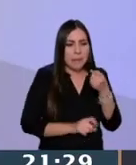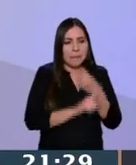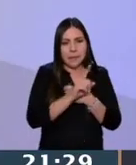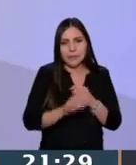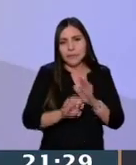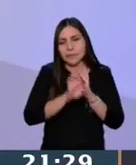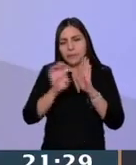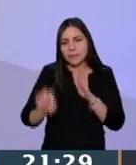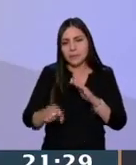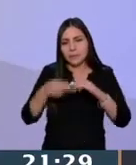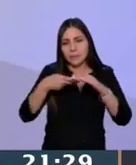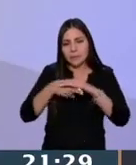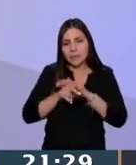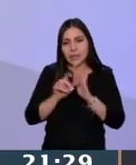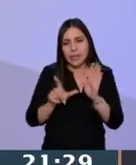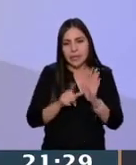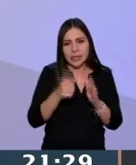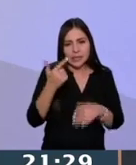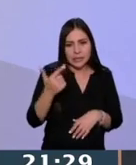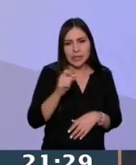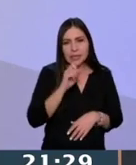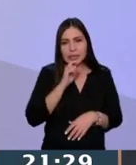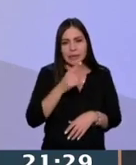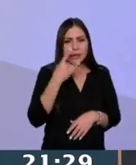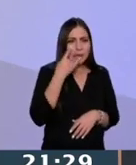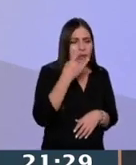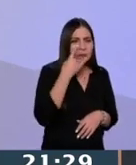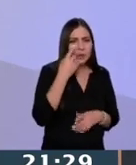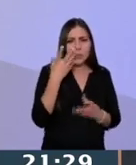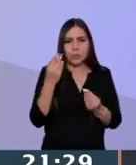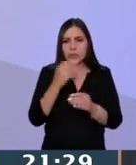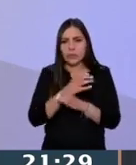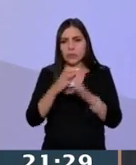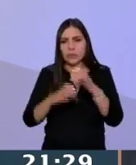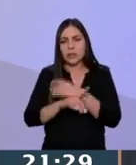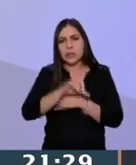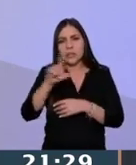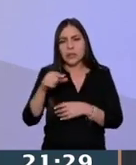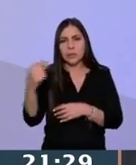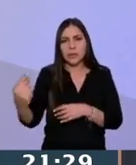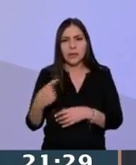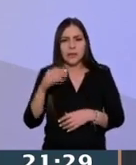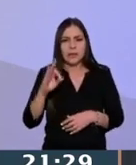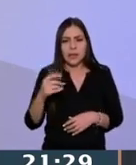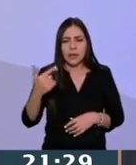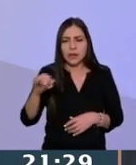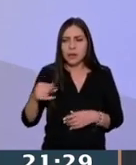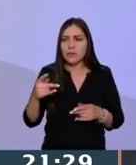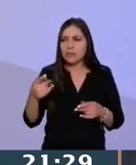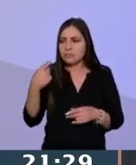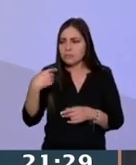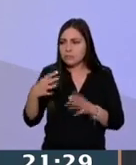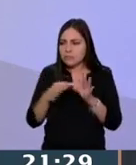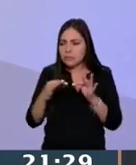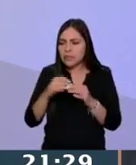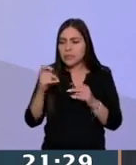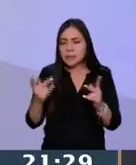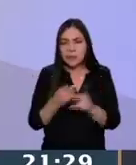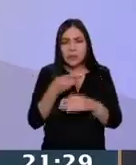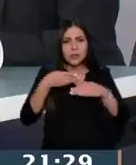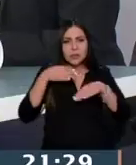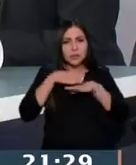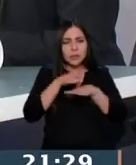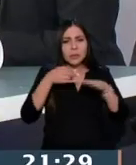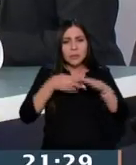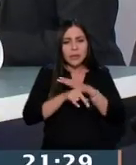la línea 7 y hay cosas muy extrañas que ya nos va a decir la Fiscalía con respecto a la línea 3 también y otros. Eso no se ve en